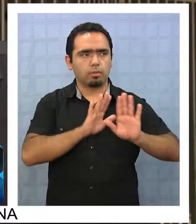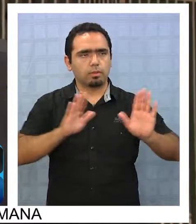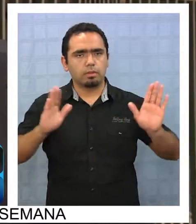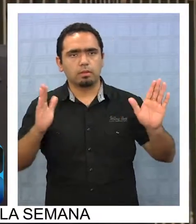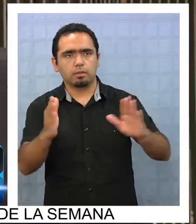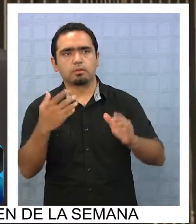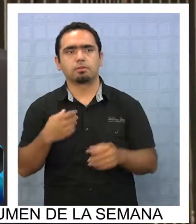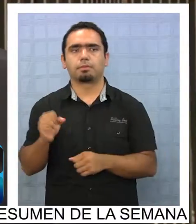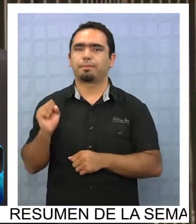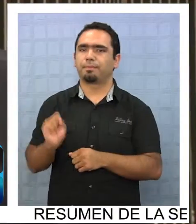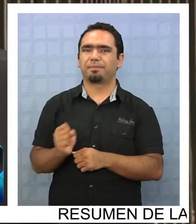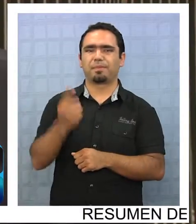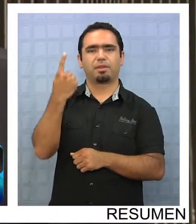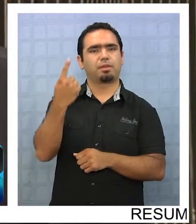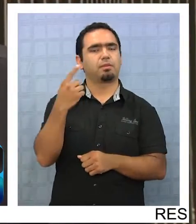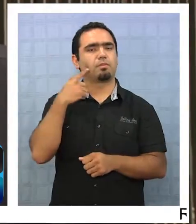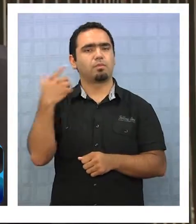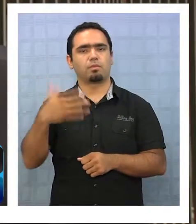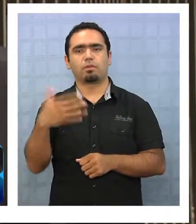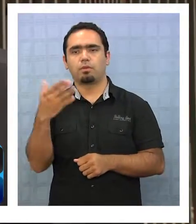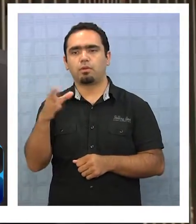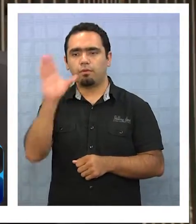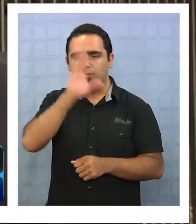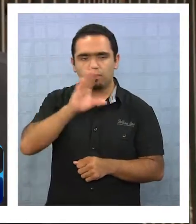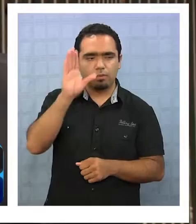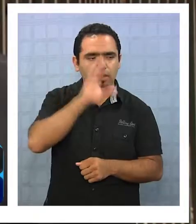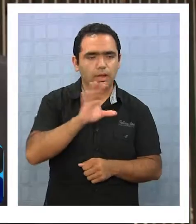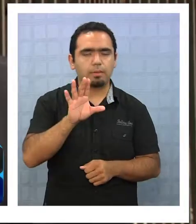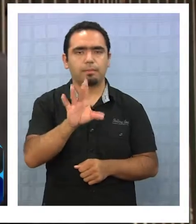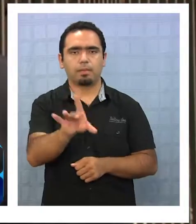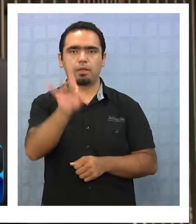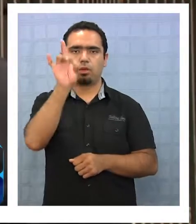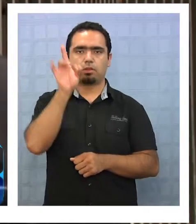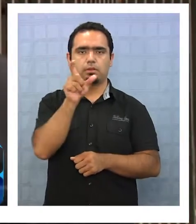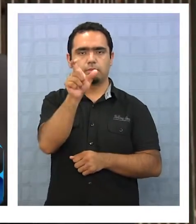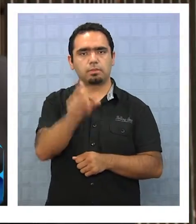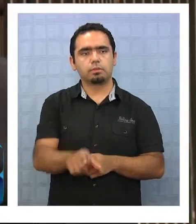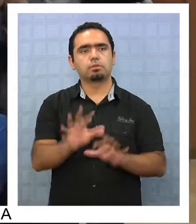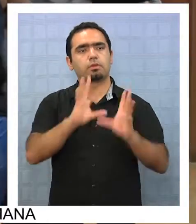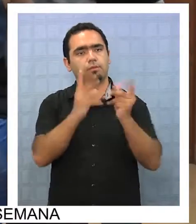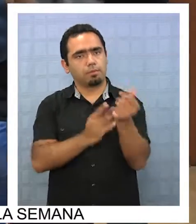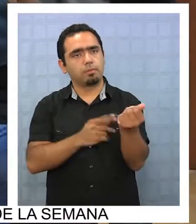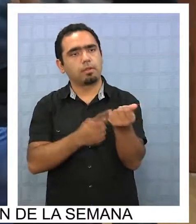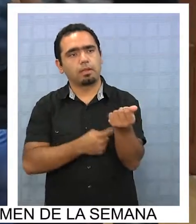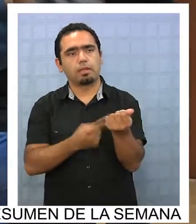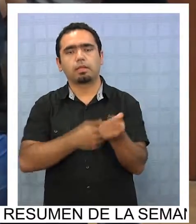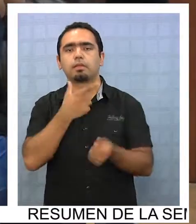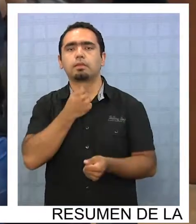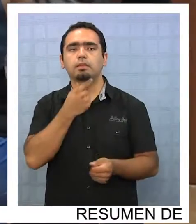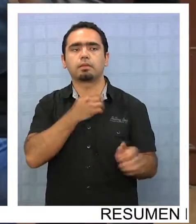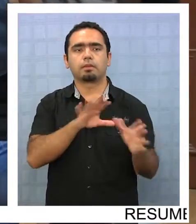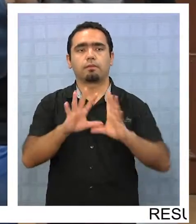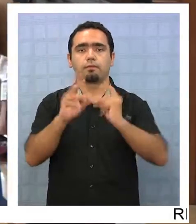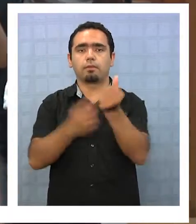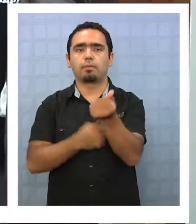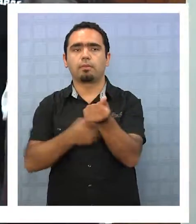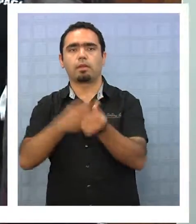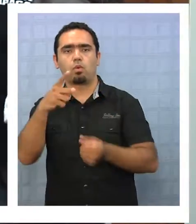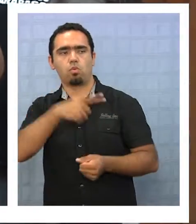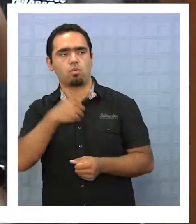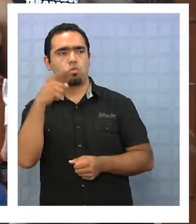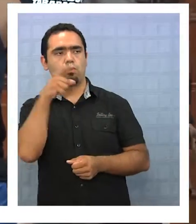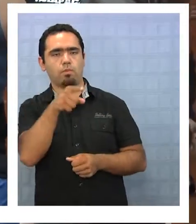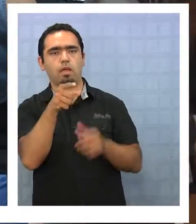prioridad es encontrar a esta persona y ese es el deseo, por supuesto, de la familia, lo cual es muy legítimo. La familia culpa a la actual